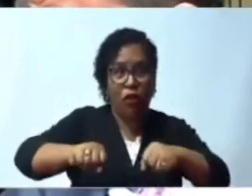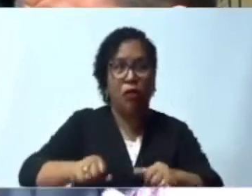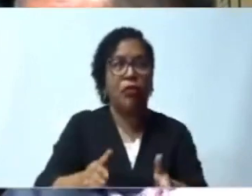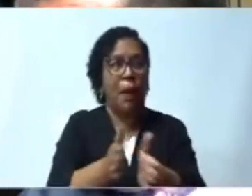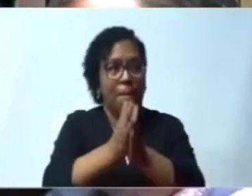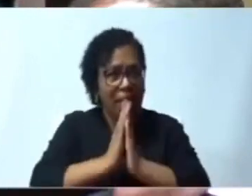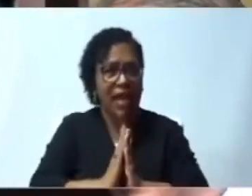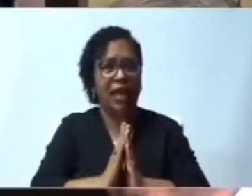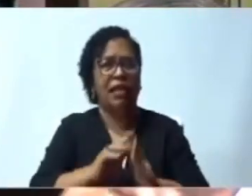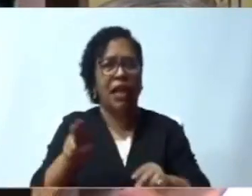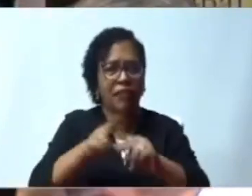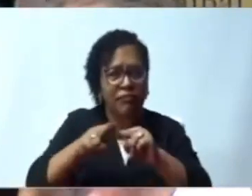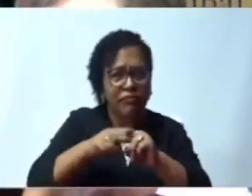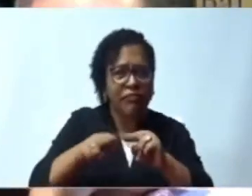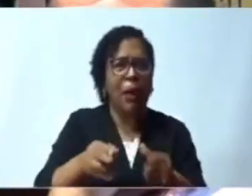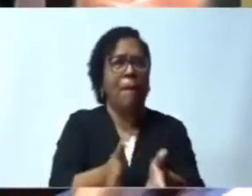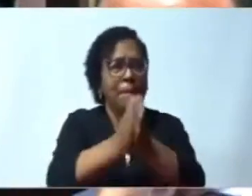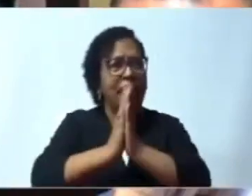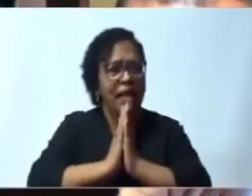quiero un trencito, pide, pide.